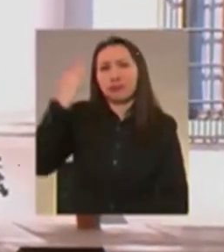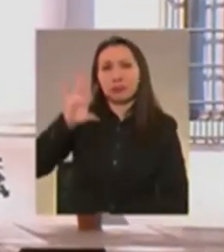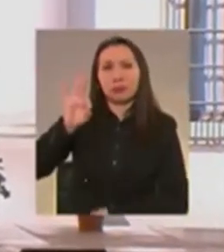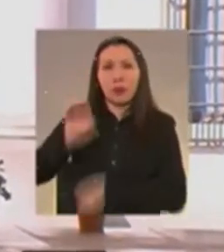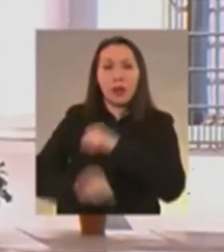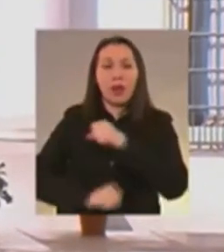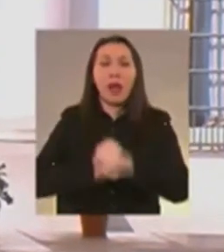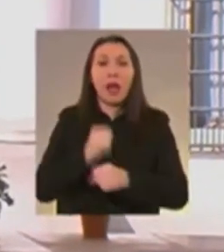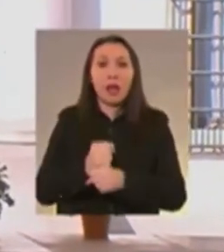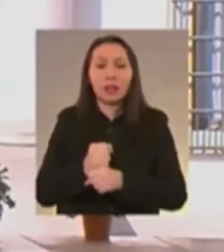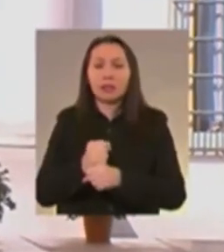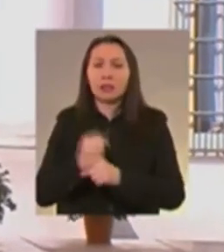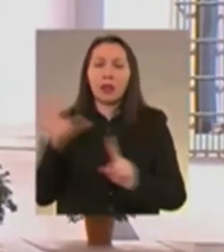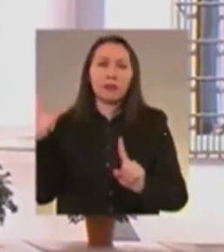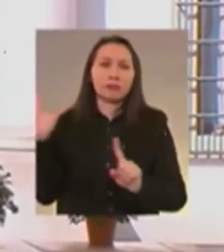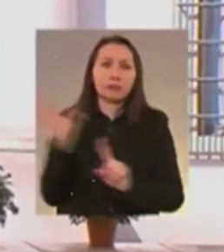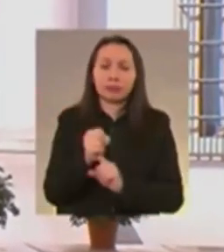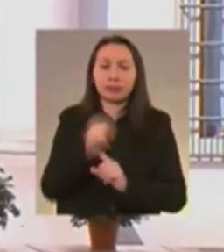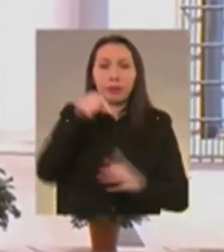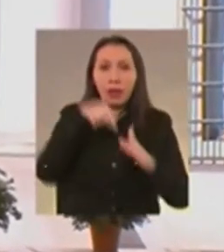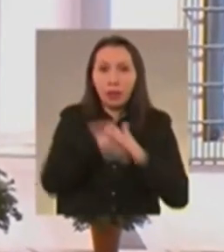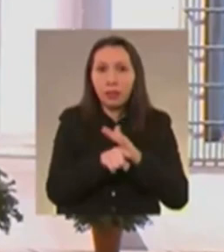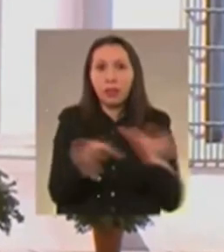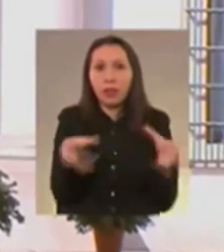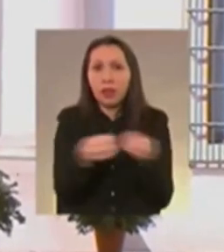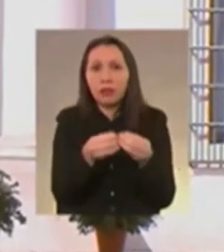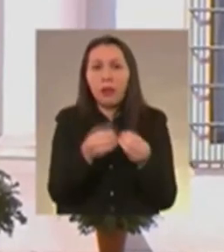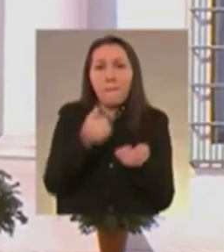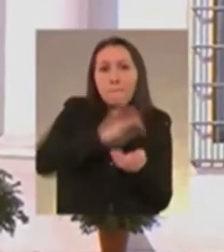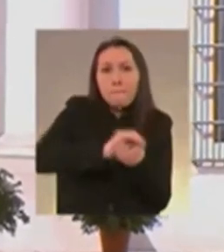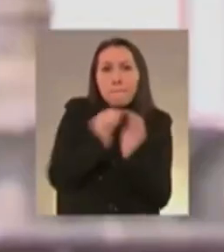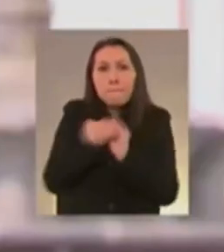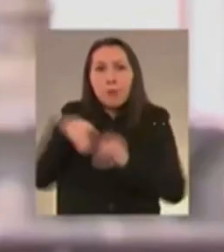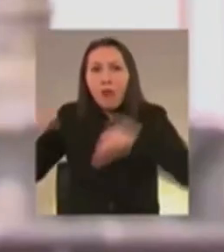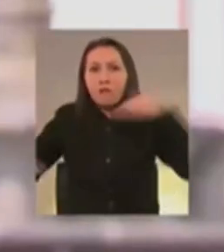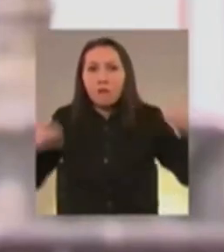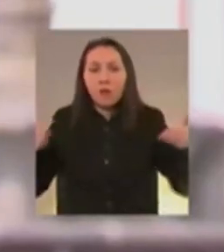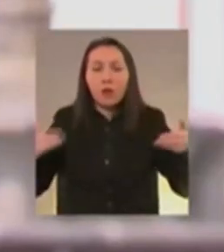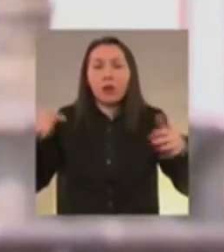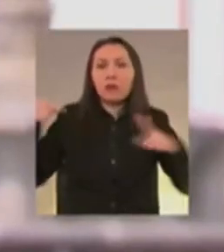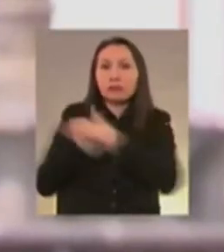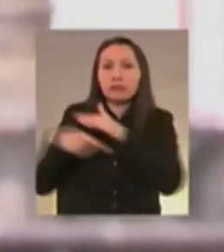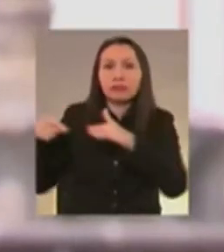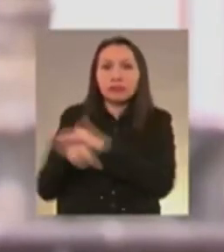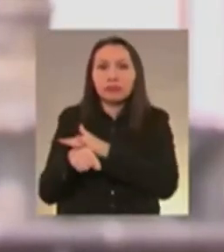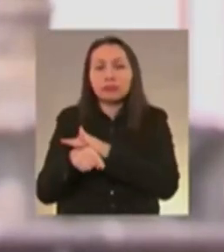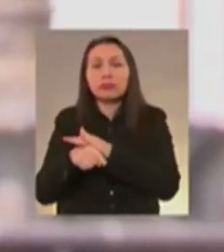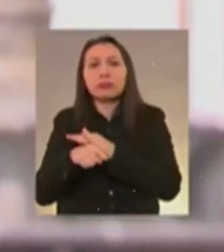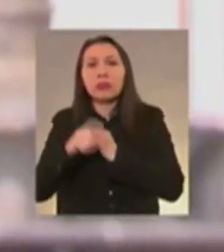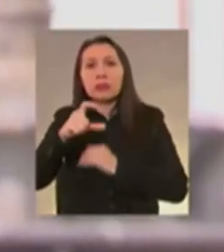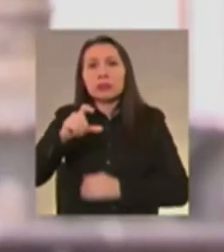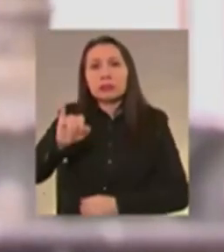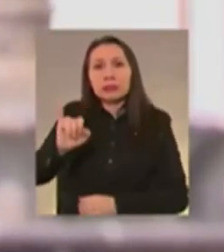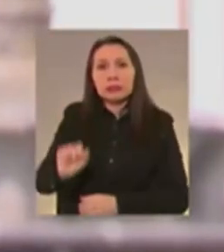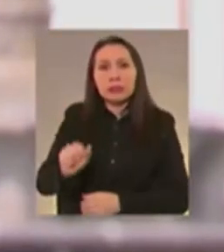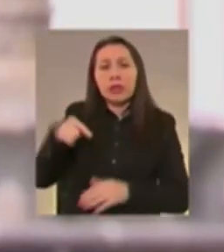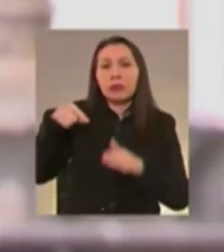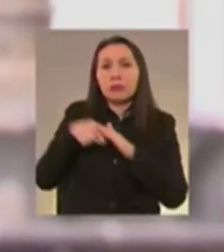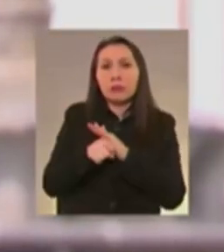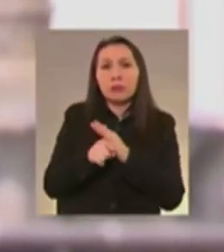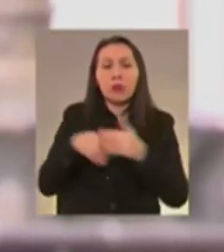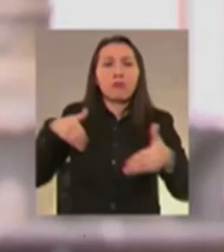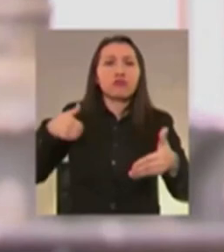El asedio interno, la confabulación externa, la intervención escubierta de la CIA, el bloqueo